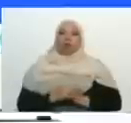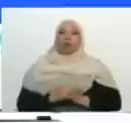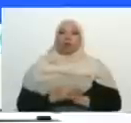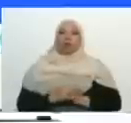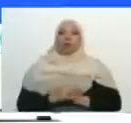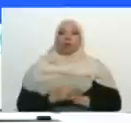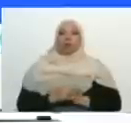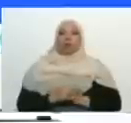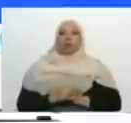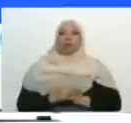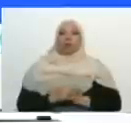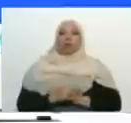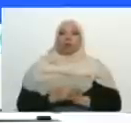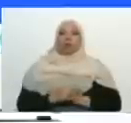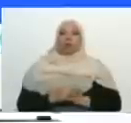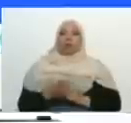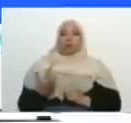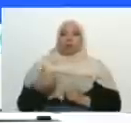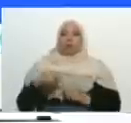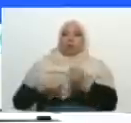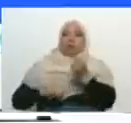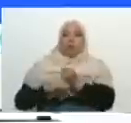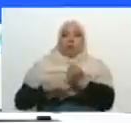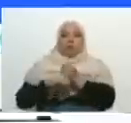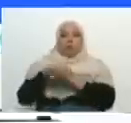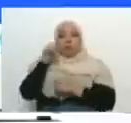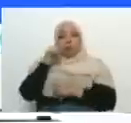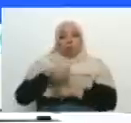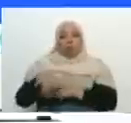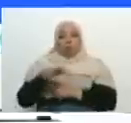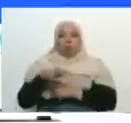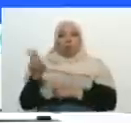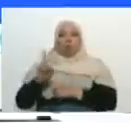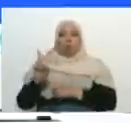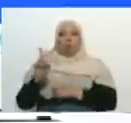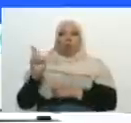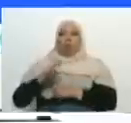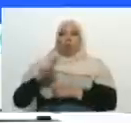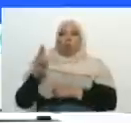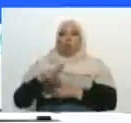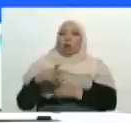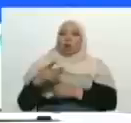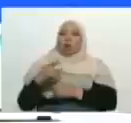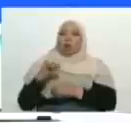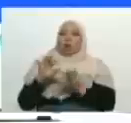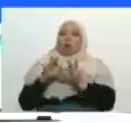Fracasados. No gozan del apoyo del pueblo venezolano, ni nunca lo van a poder tener.